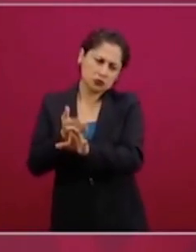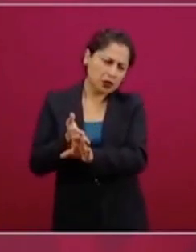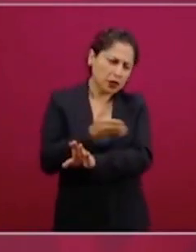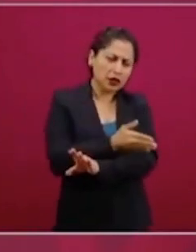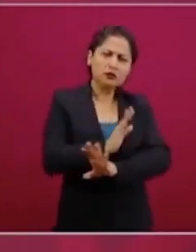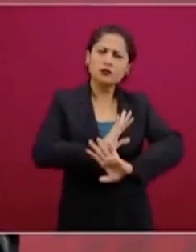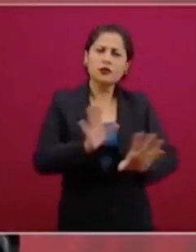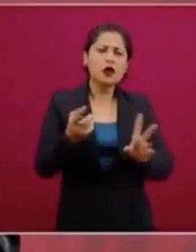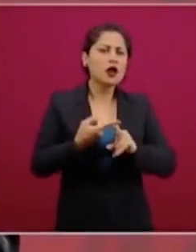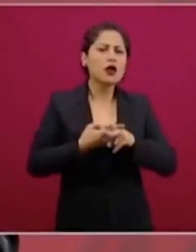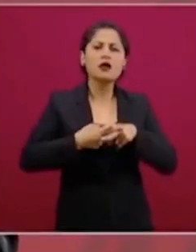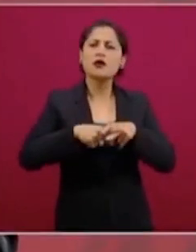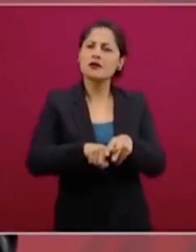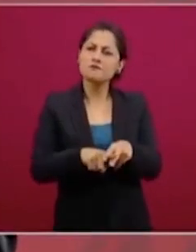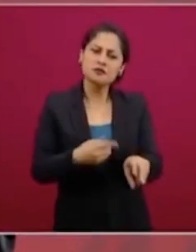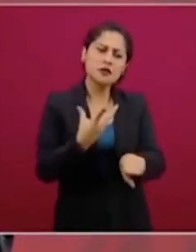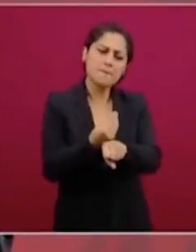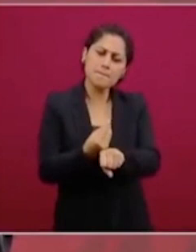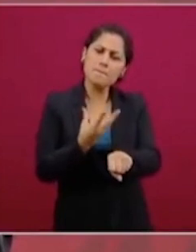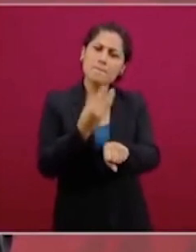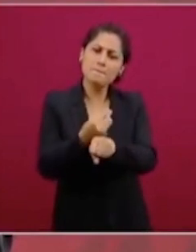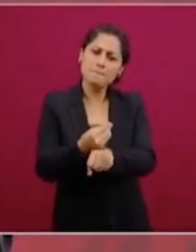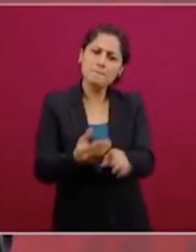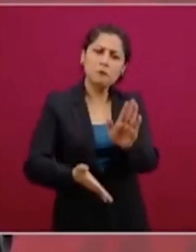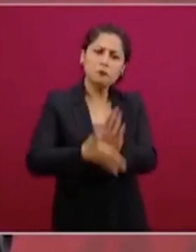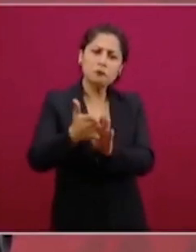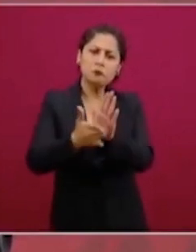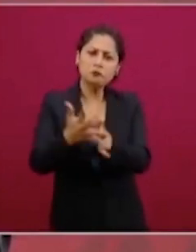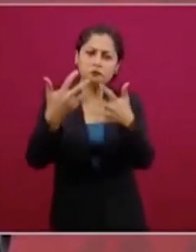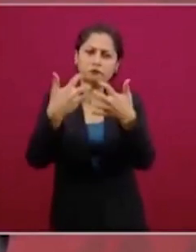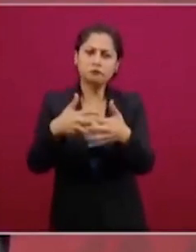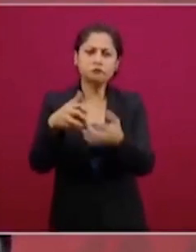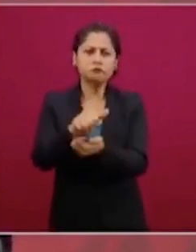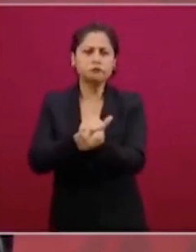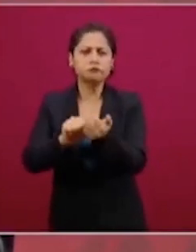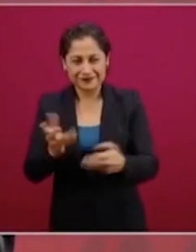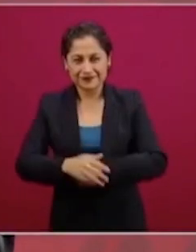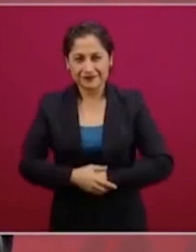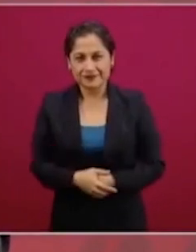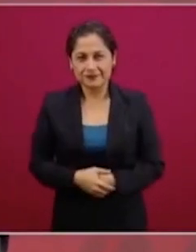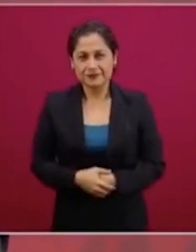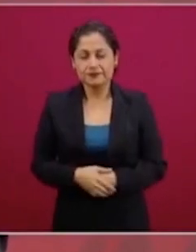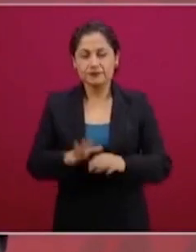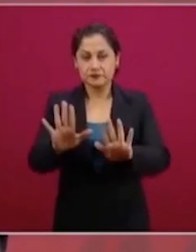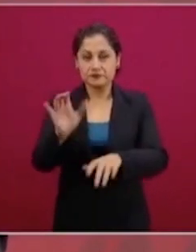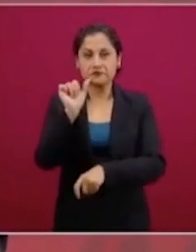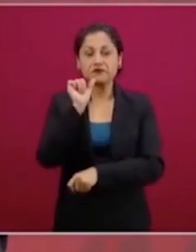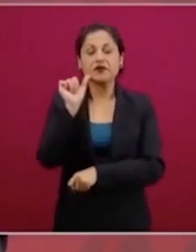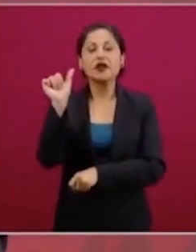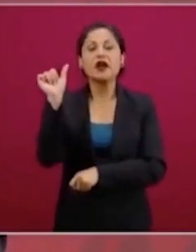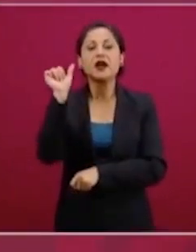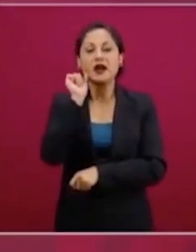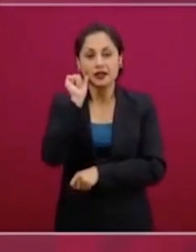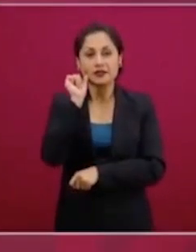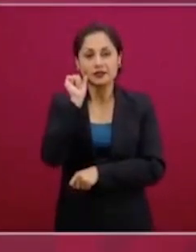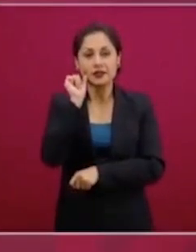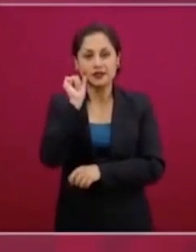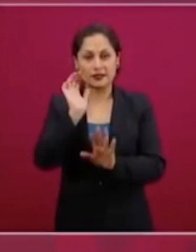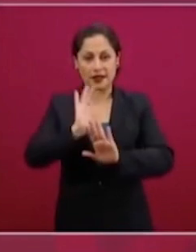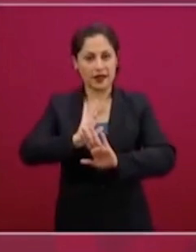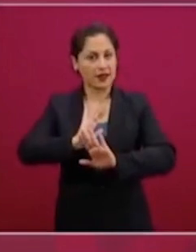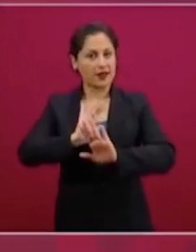rehabilitación de las refinerías. Ayer ya procesamos en